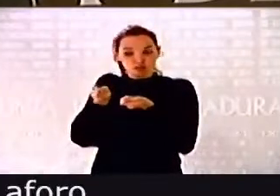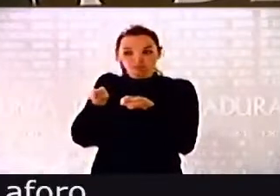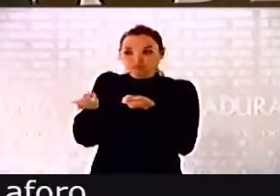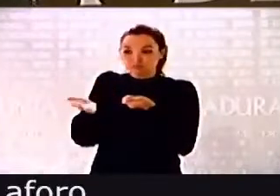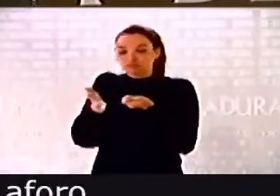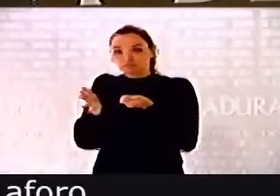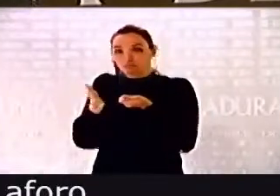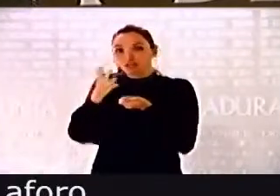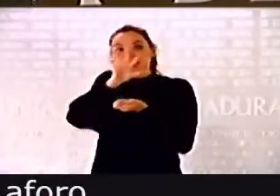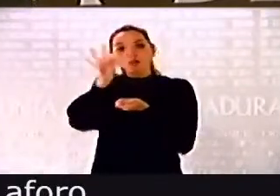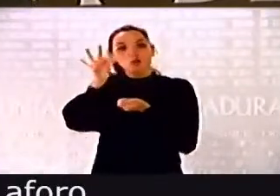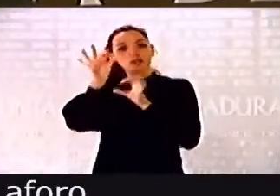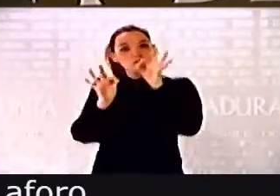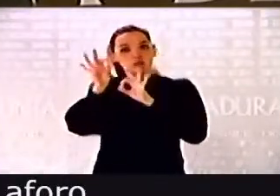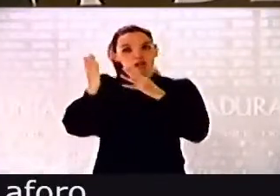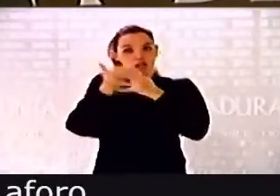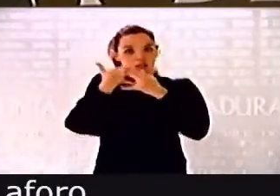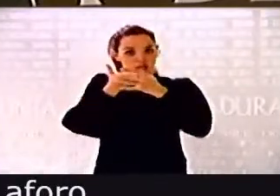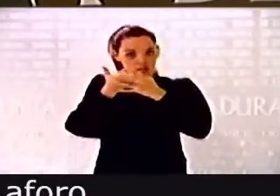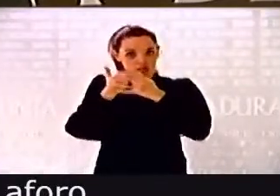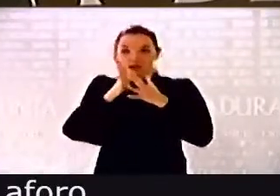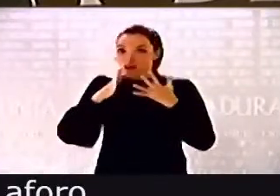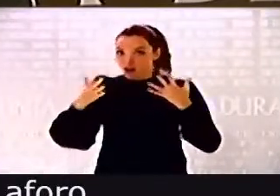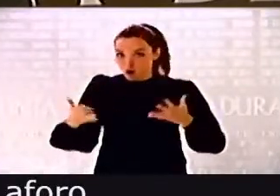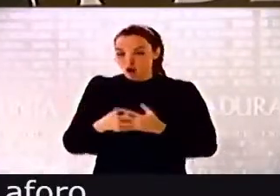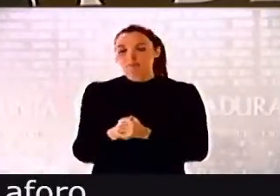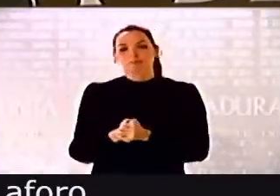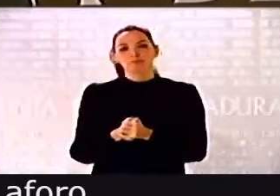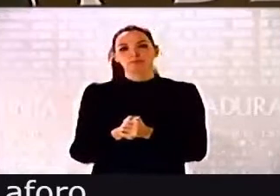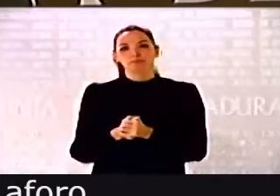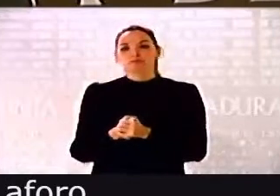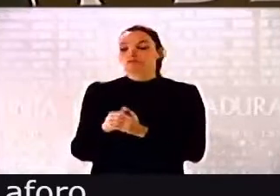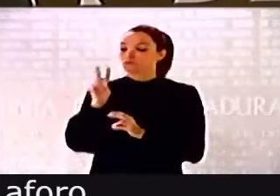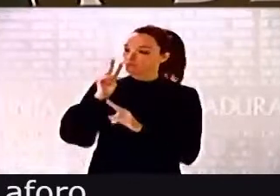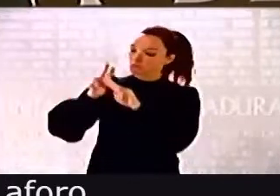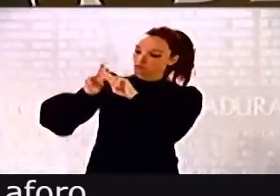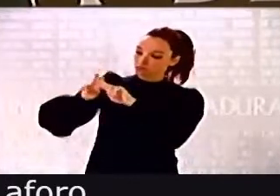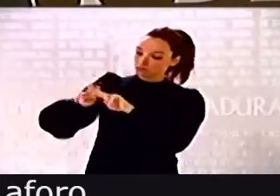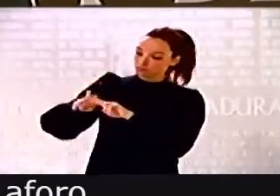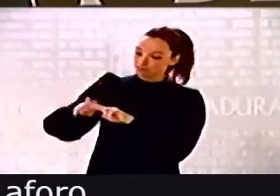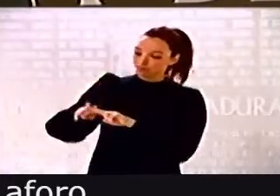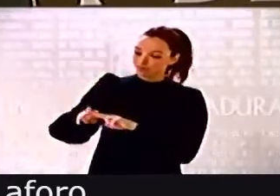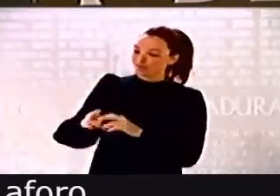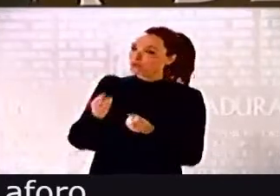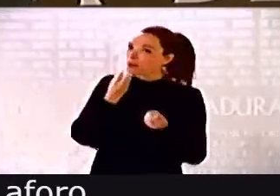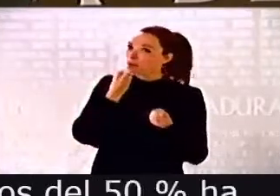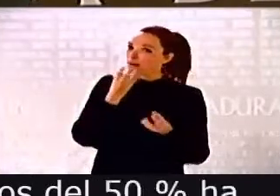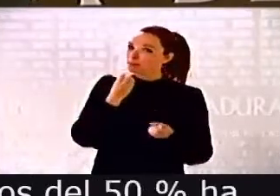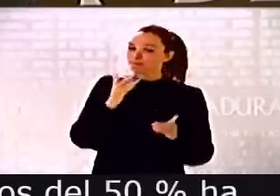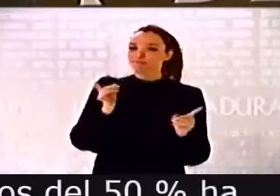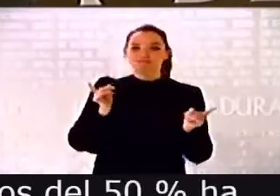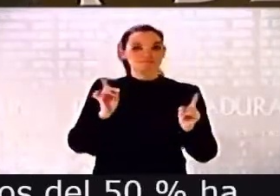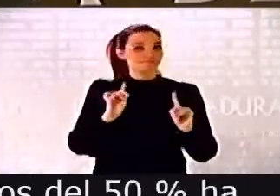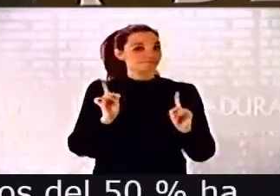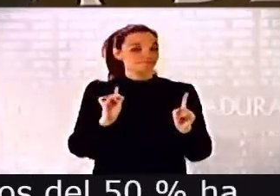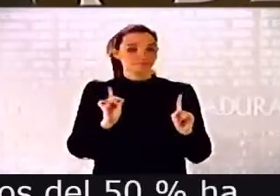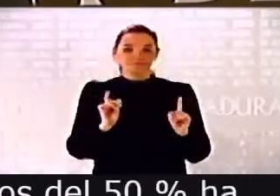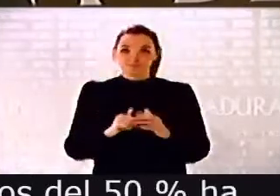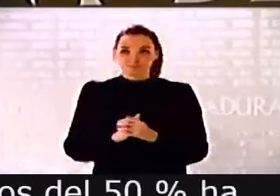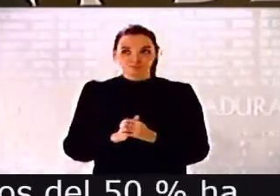alrededor del 50%, ha tenido una evolución que no es todo lo buena que hubiésemos